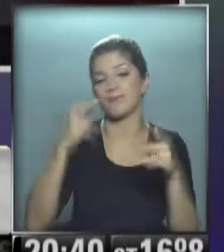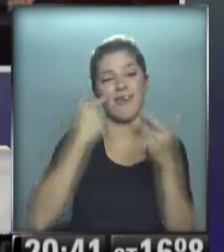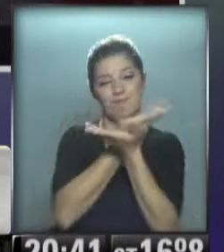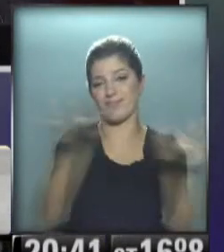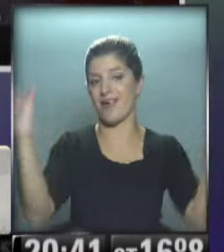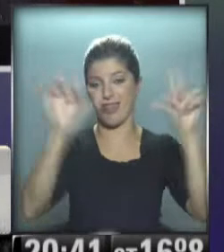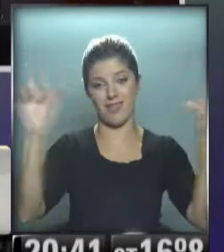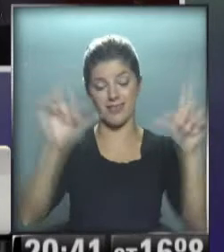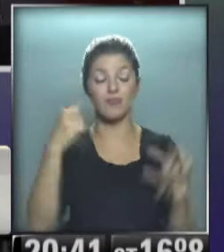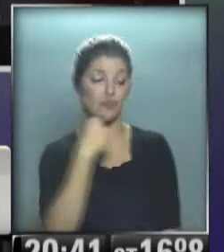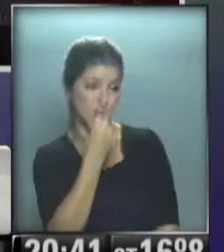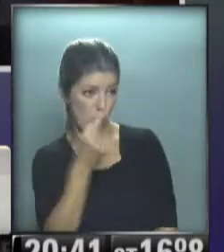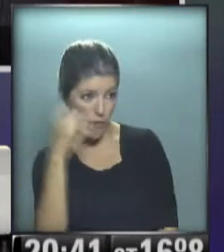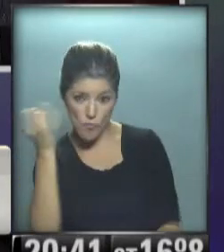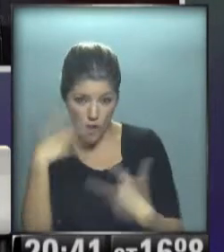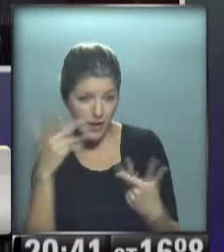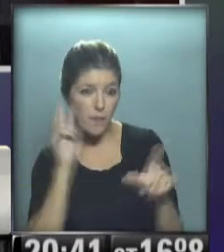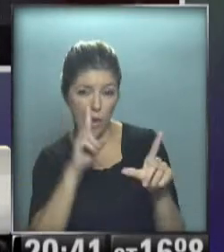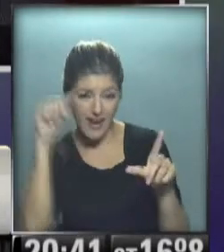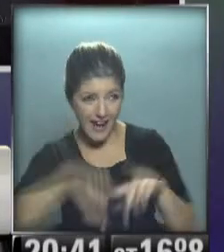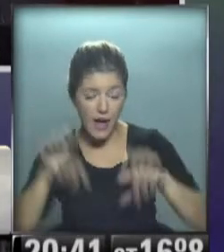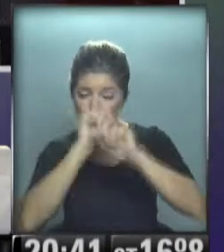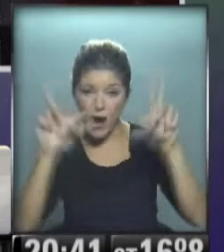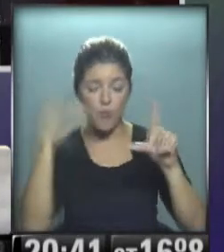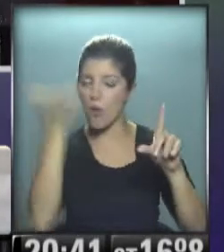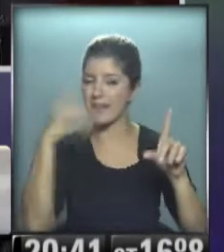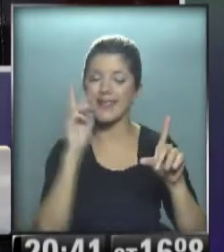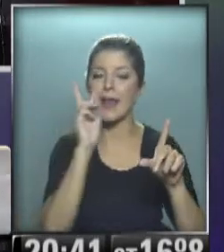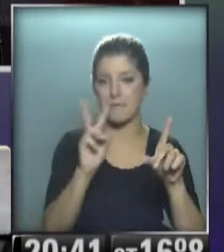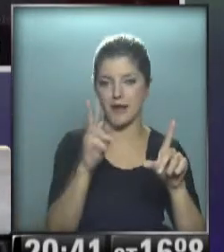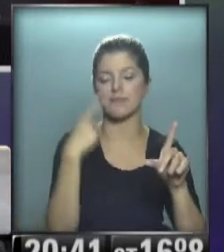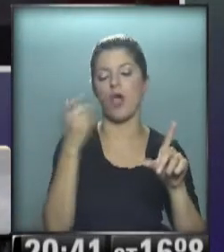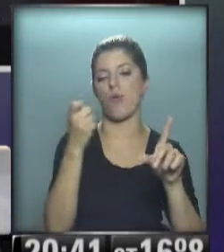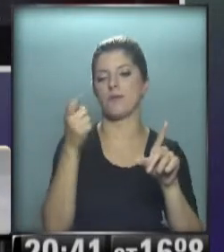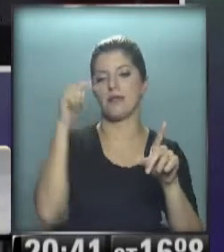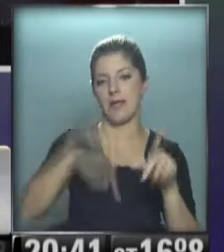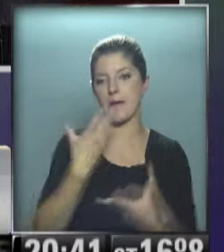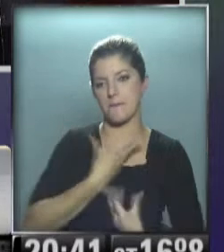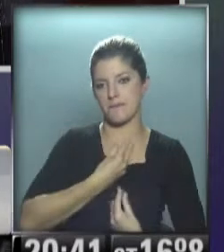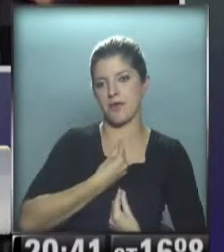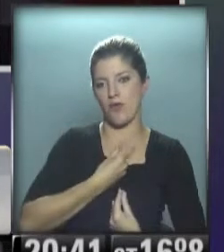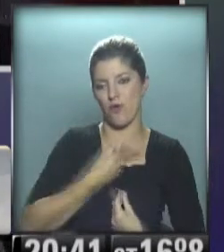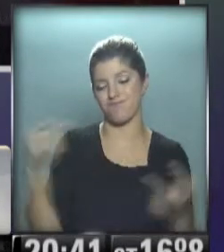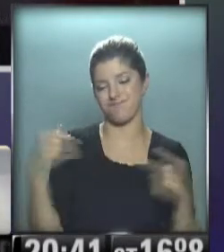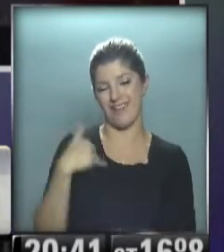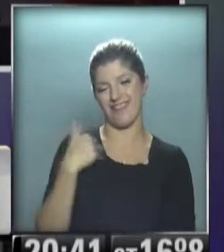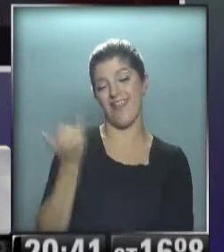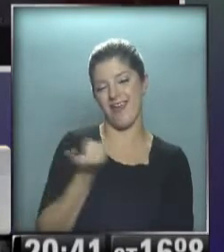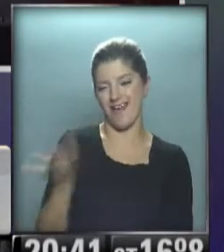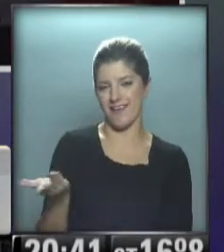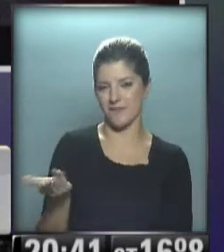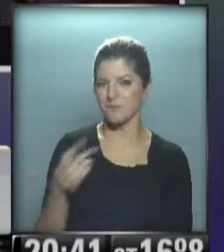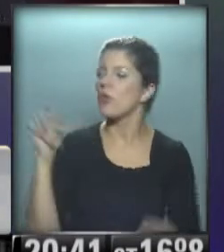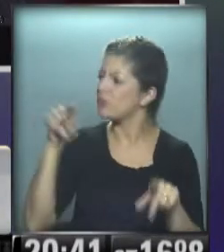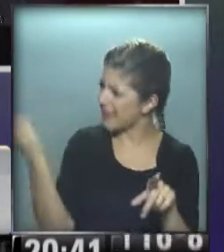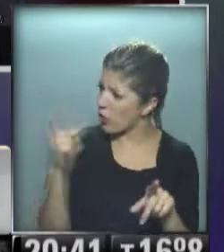digo, Pablo, que poner cualquier canal de San Pablo deportivo es darse cuenta el miedo que le tienen a Argentina. Pablo, están, Maxi, literalmente,